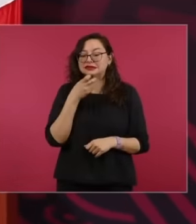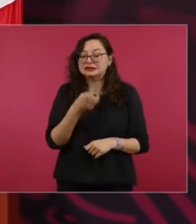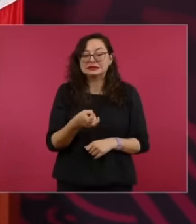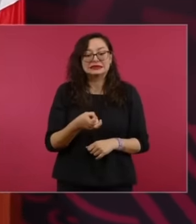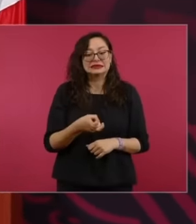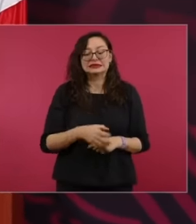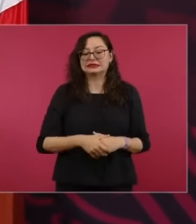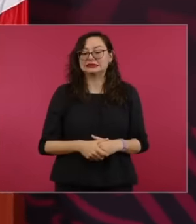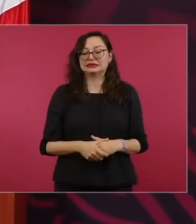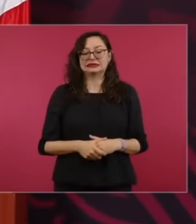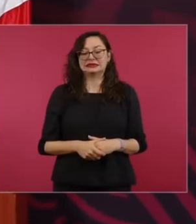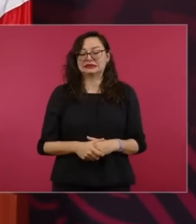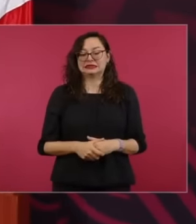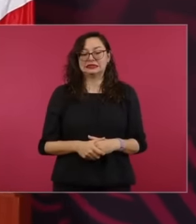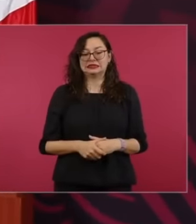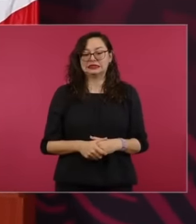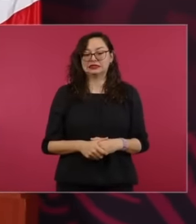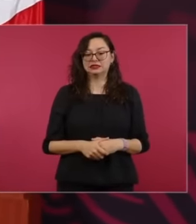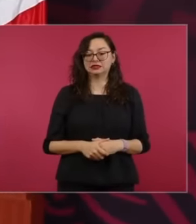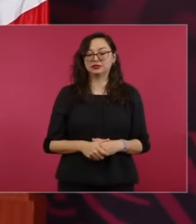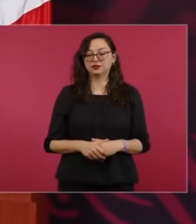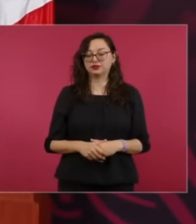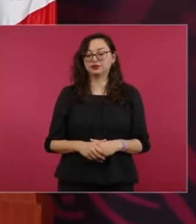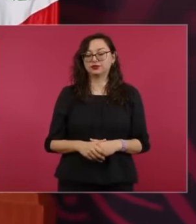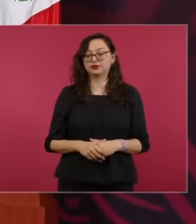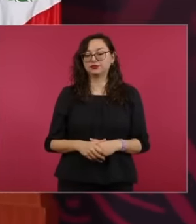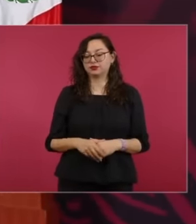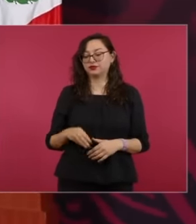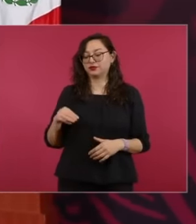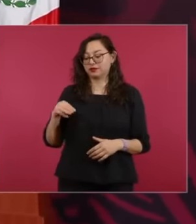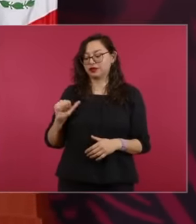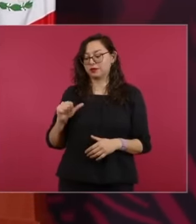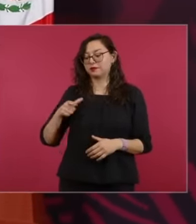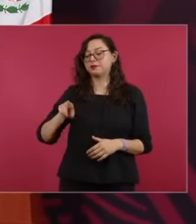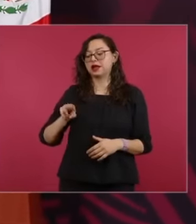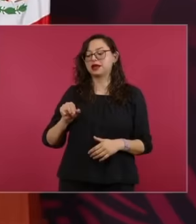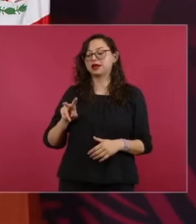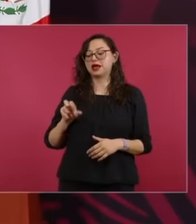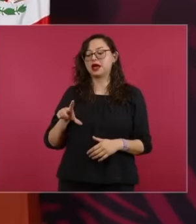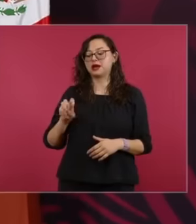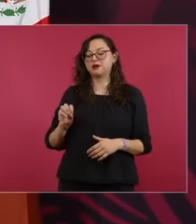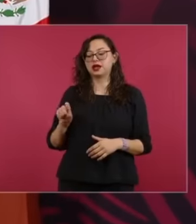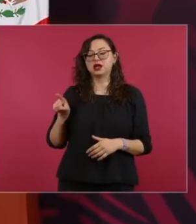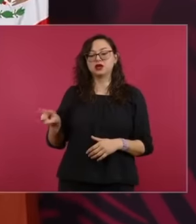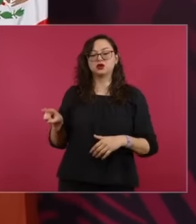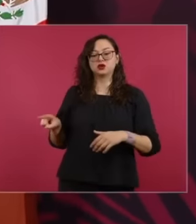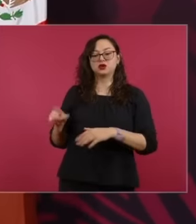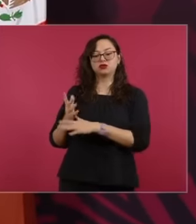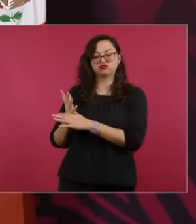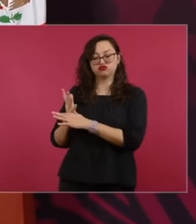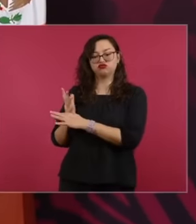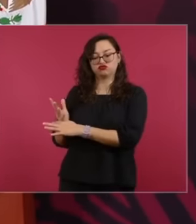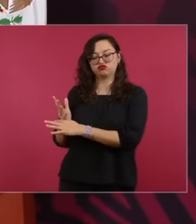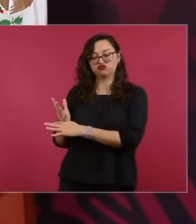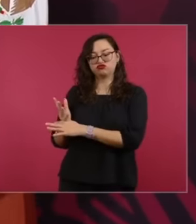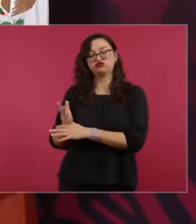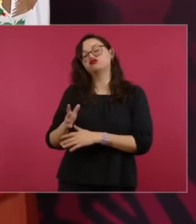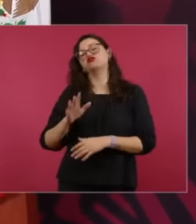Hay una parte en Maquiavelo donde le decía al príncipe, le recomendaba, es lícito